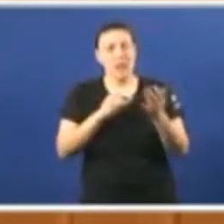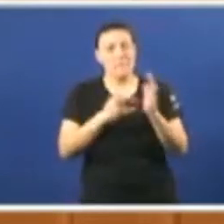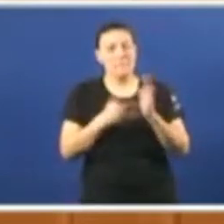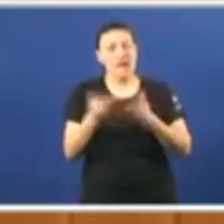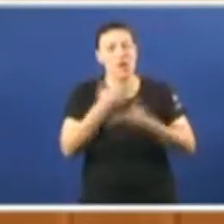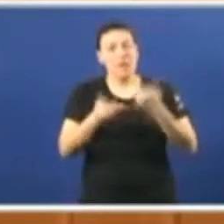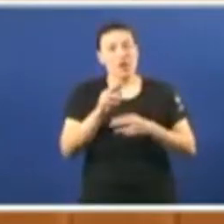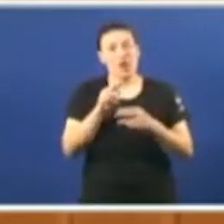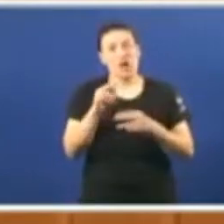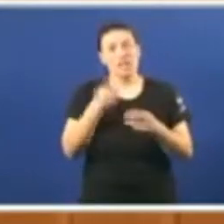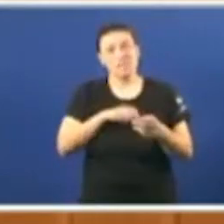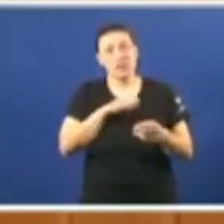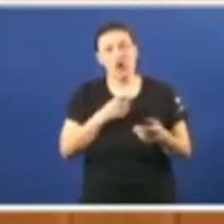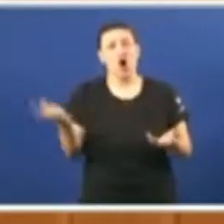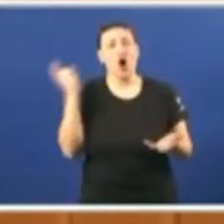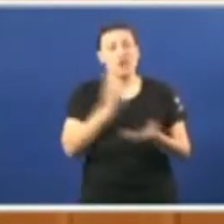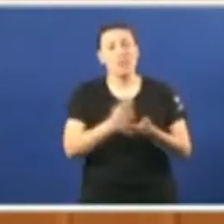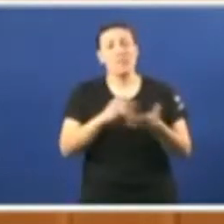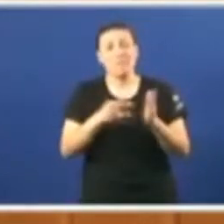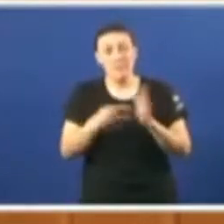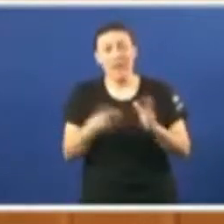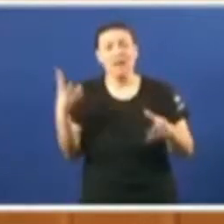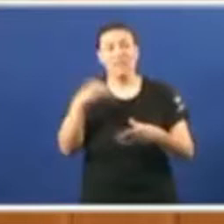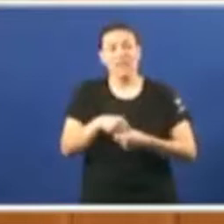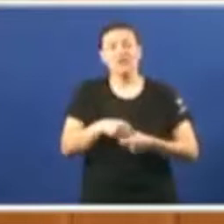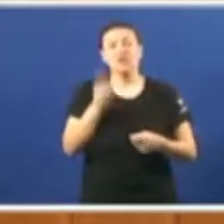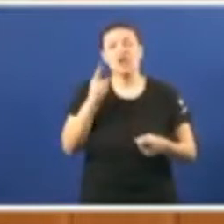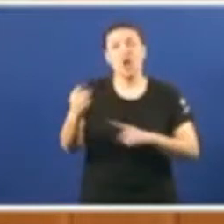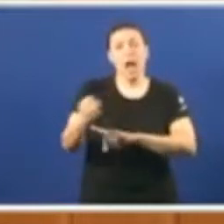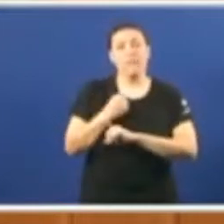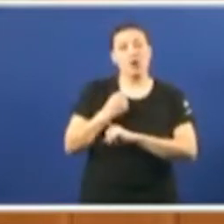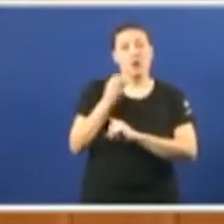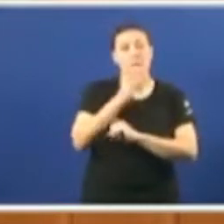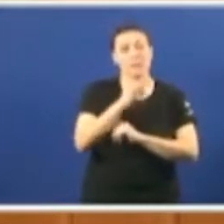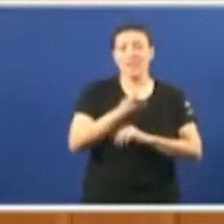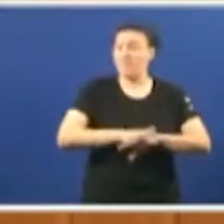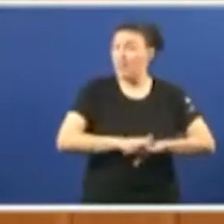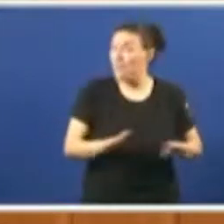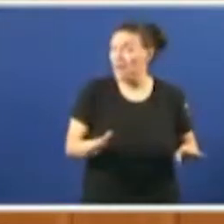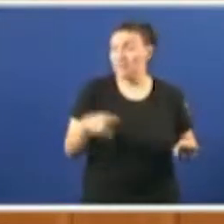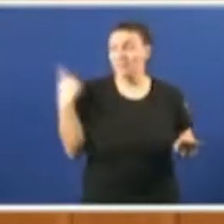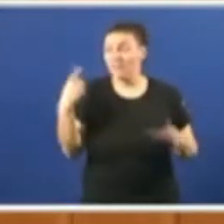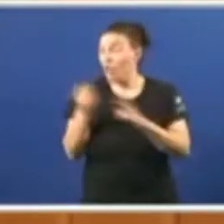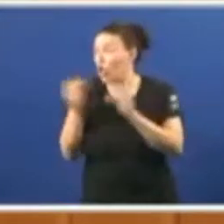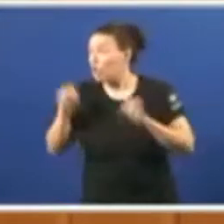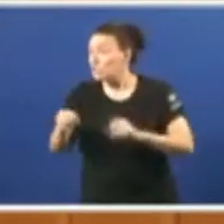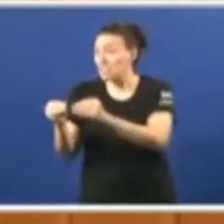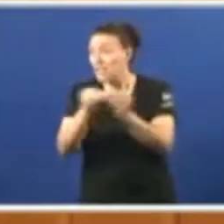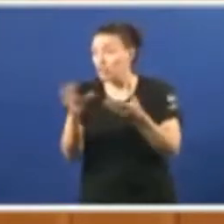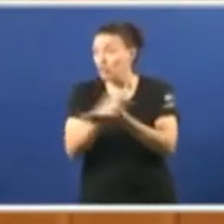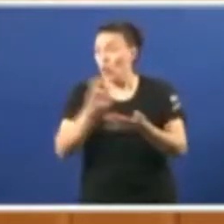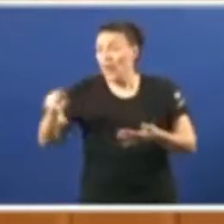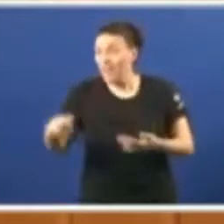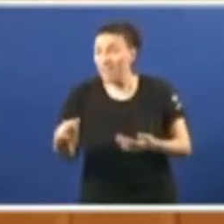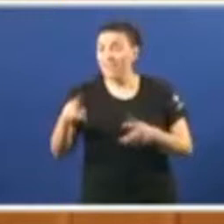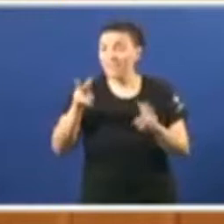cooperación española vai ser, outra vez, un plan que conte únicamente co respaldo do Partido Popular e que non conte co consenso necesario das ONGs que